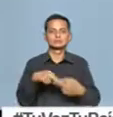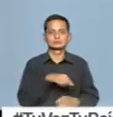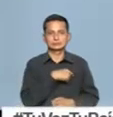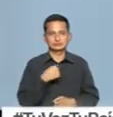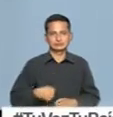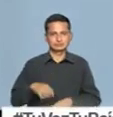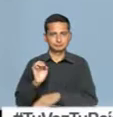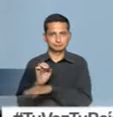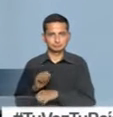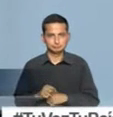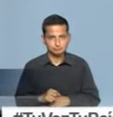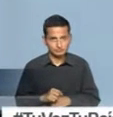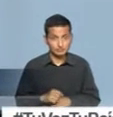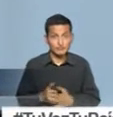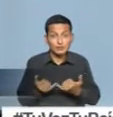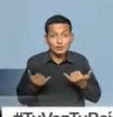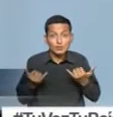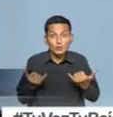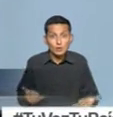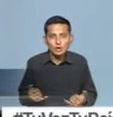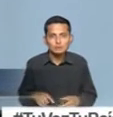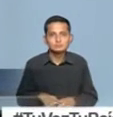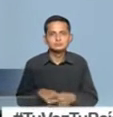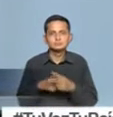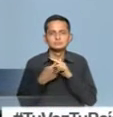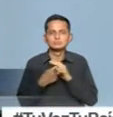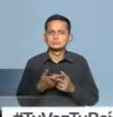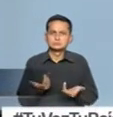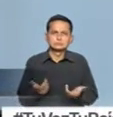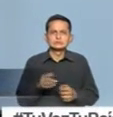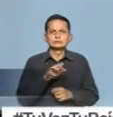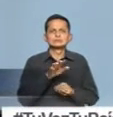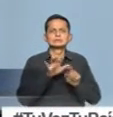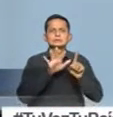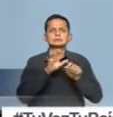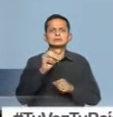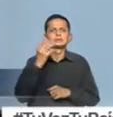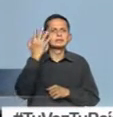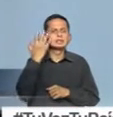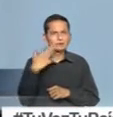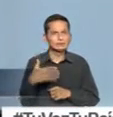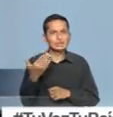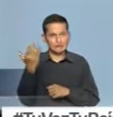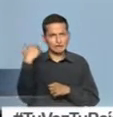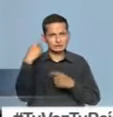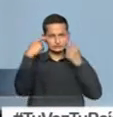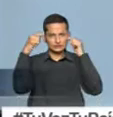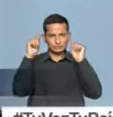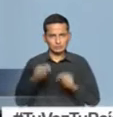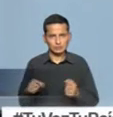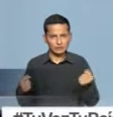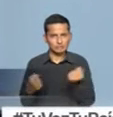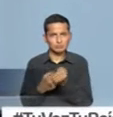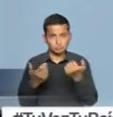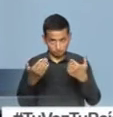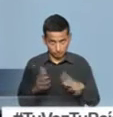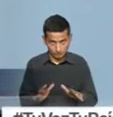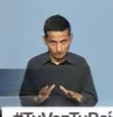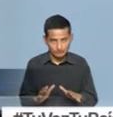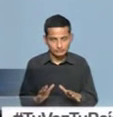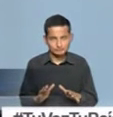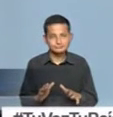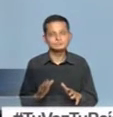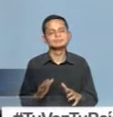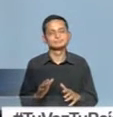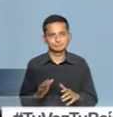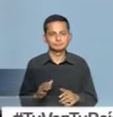bilaterales. Hoy estamos ejecutando, a menos de 60 días de suscrito, un acuerdo de asistencia militar entre